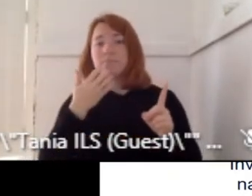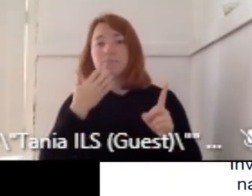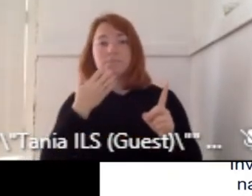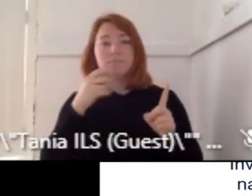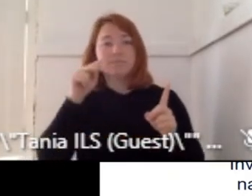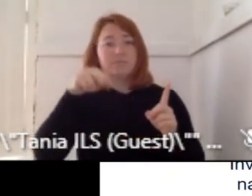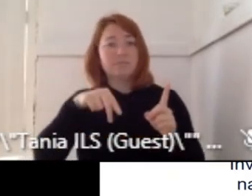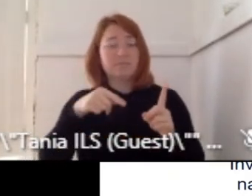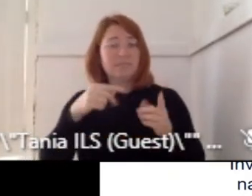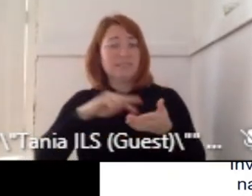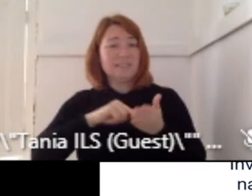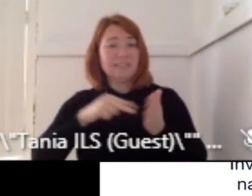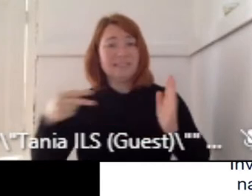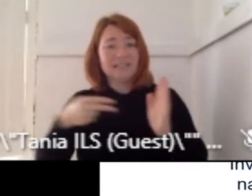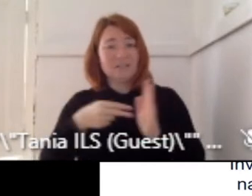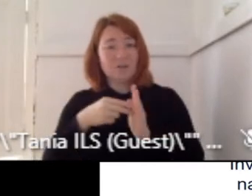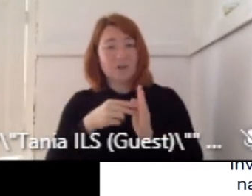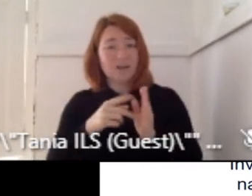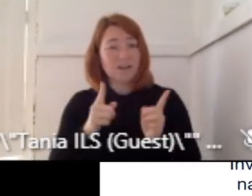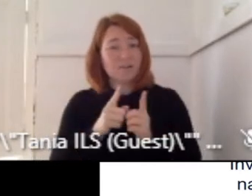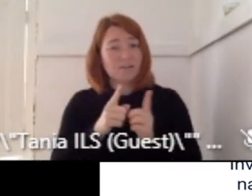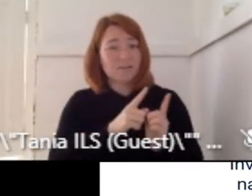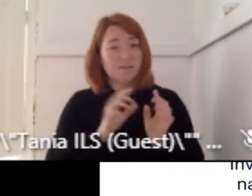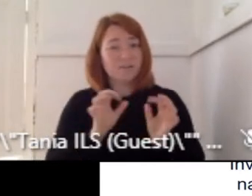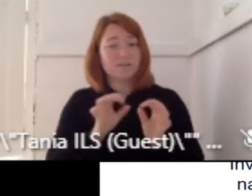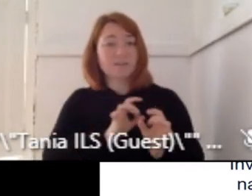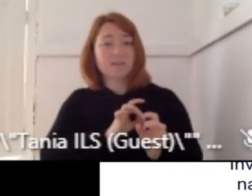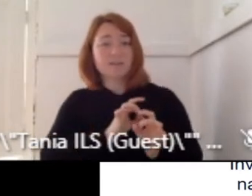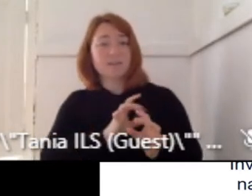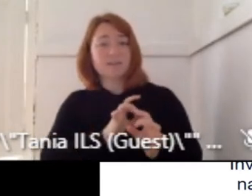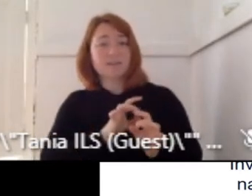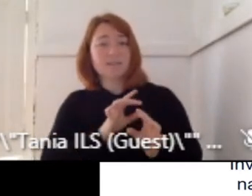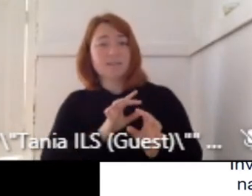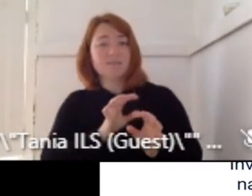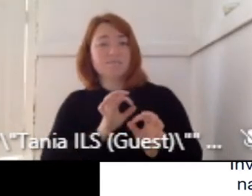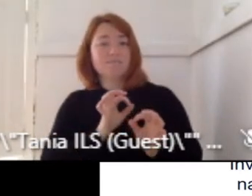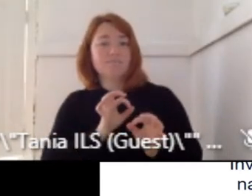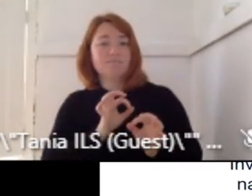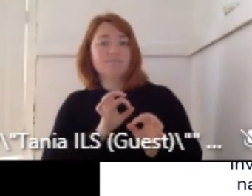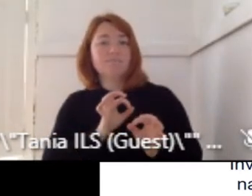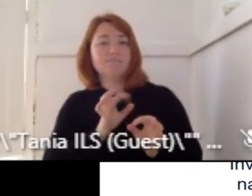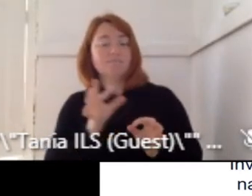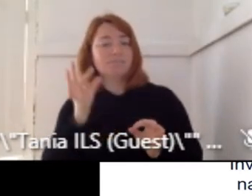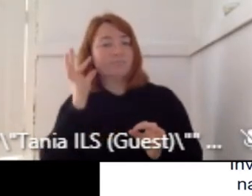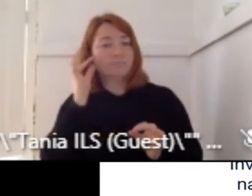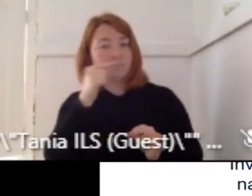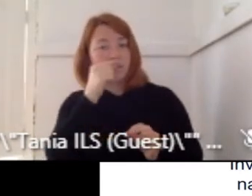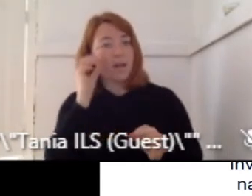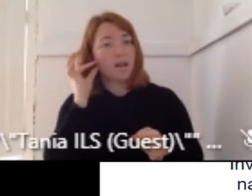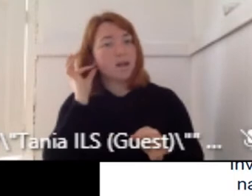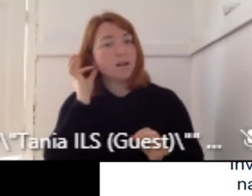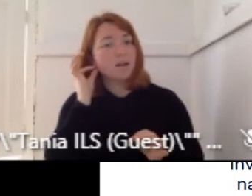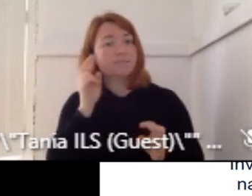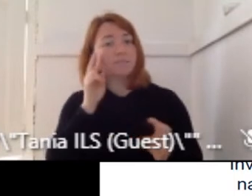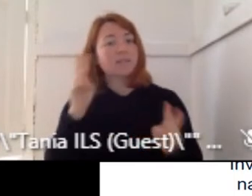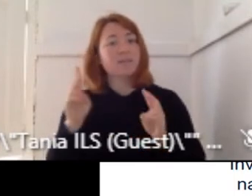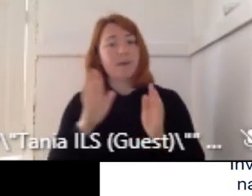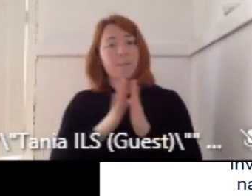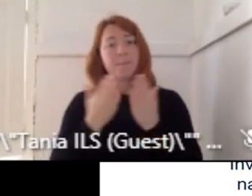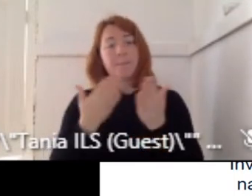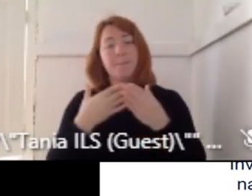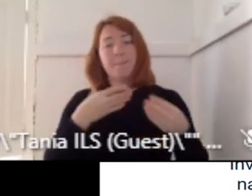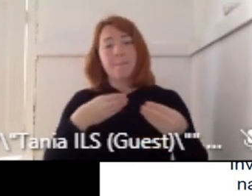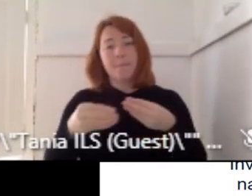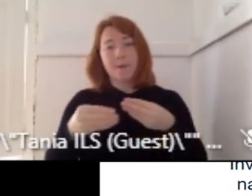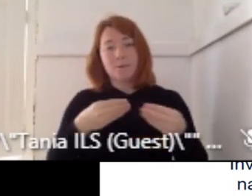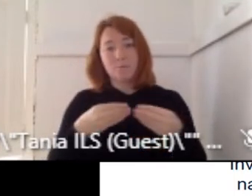medio ambiente, son sensibles al género, como nos muestra el manual el género de la investigación. Y el trabajo de fin de grado